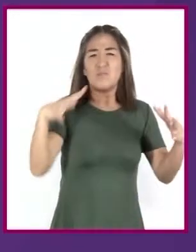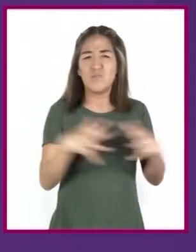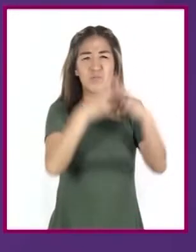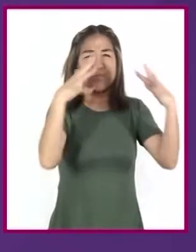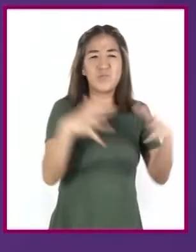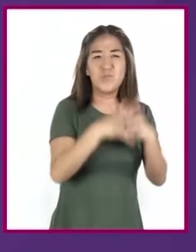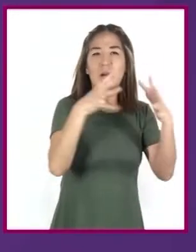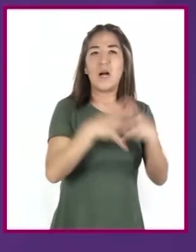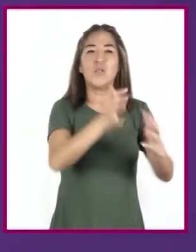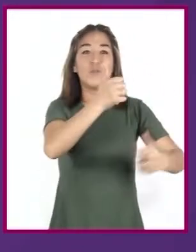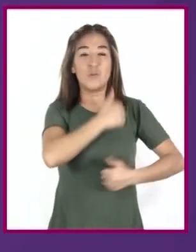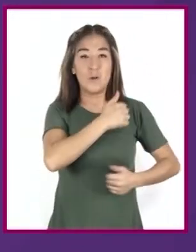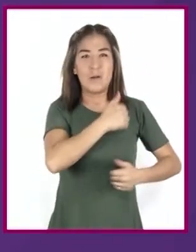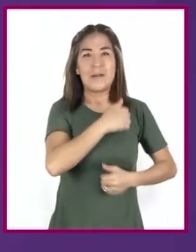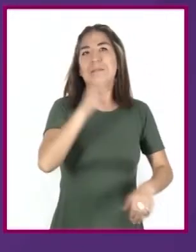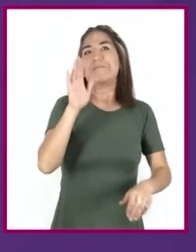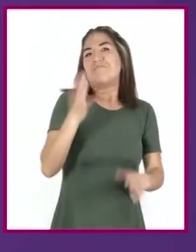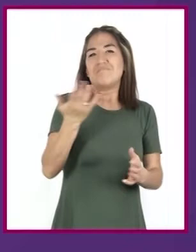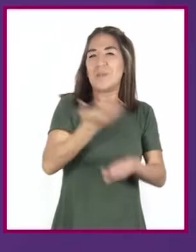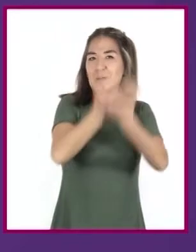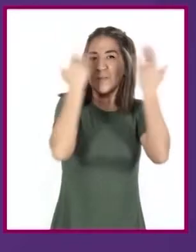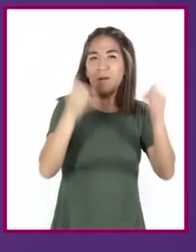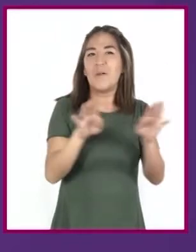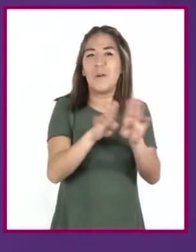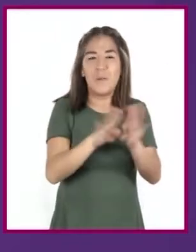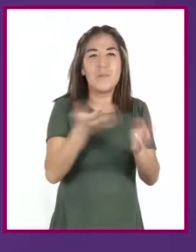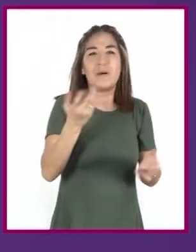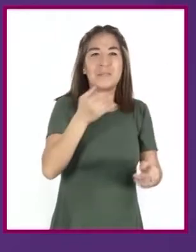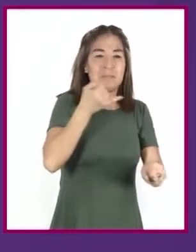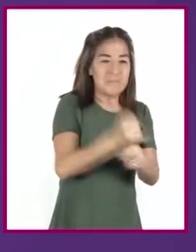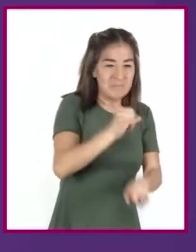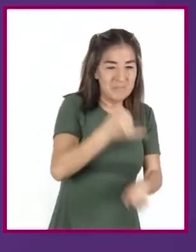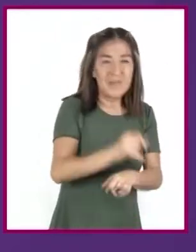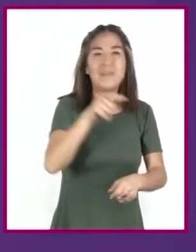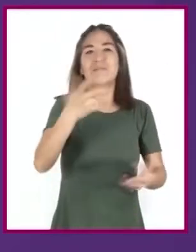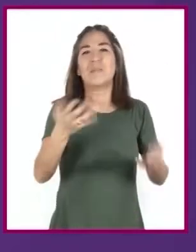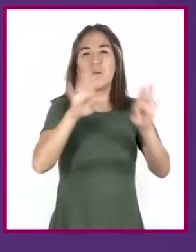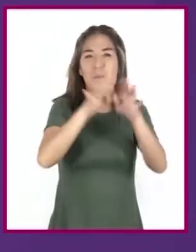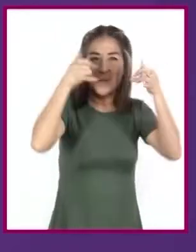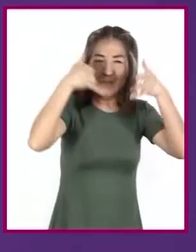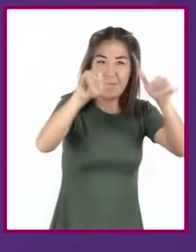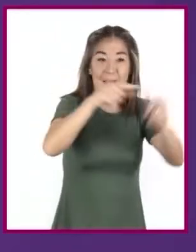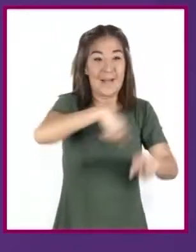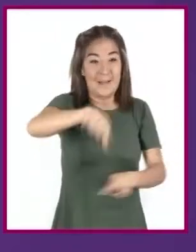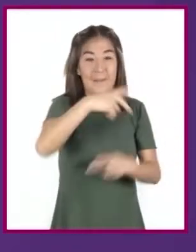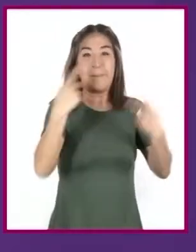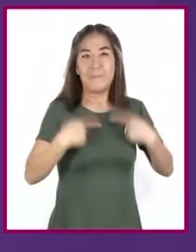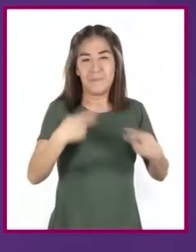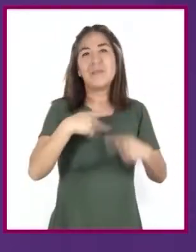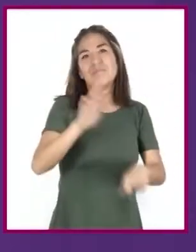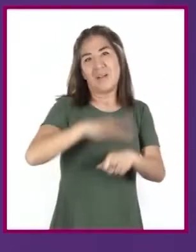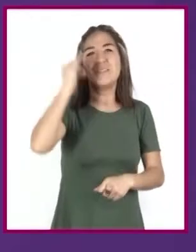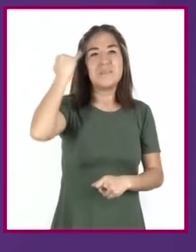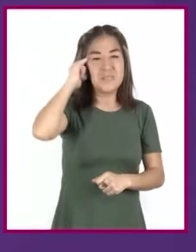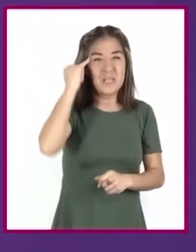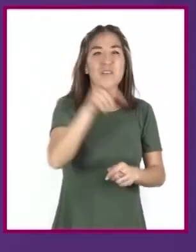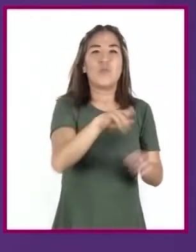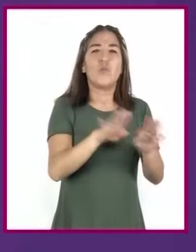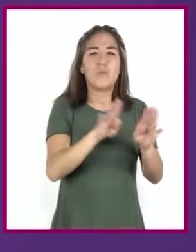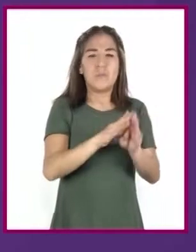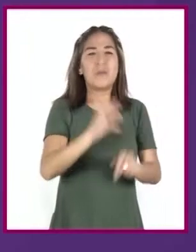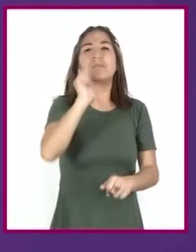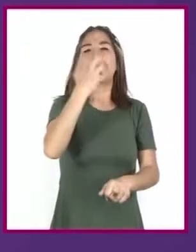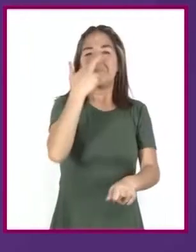conformada por soldados improvisados, campesinos, arrieros y jornaleros, la mayoría de origen indígena. Sus armas